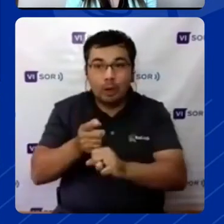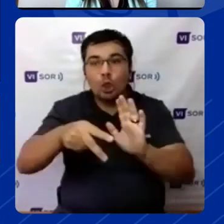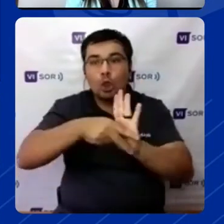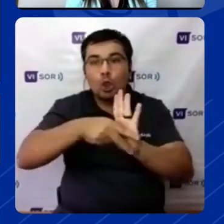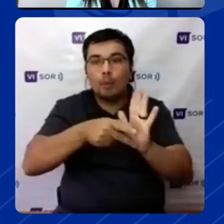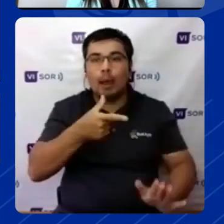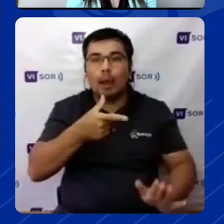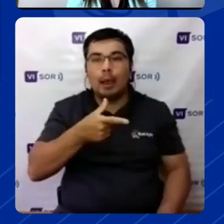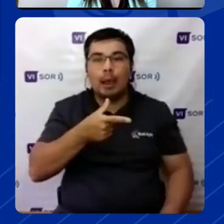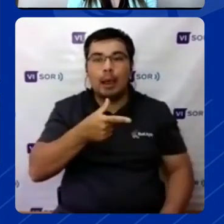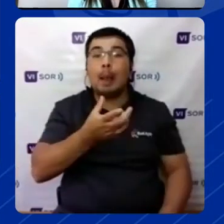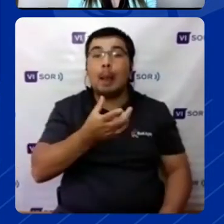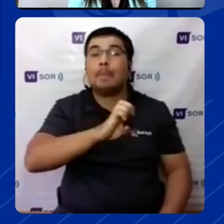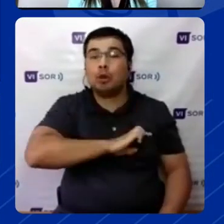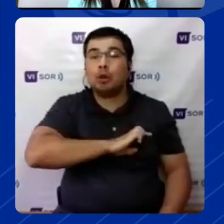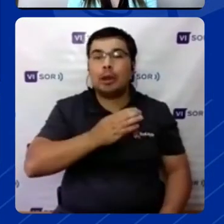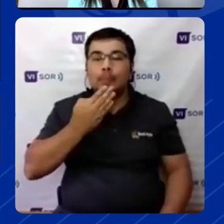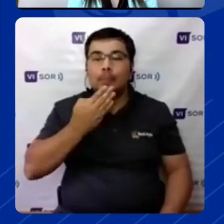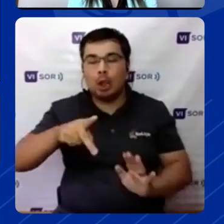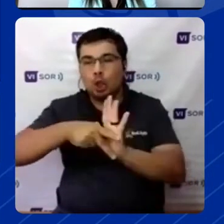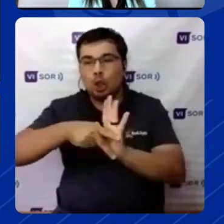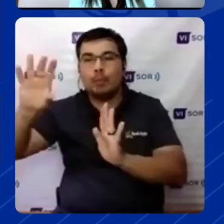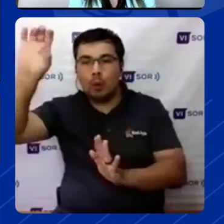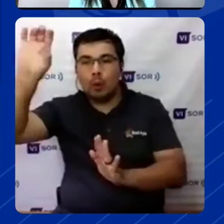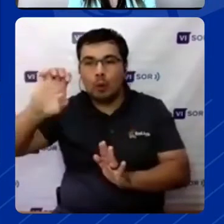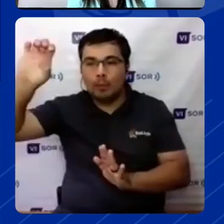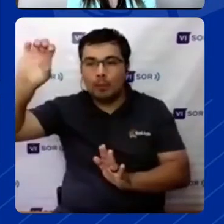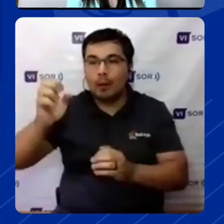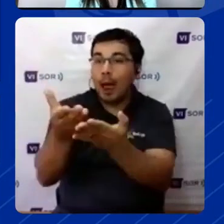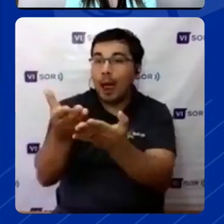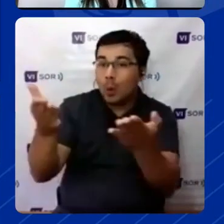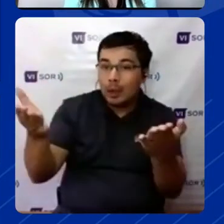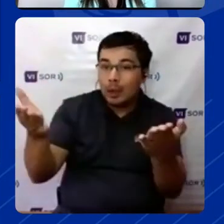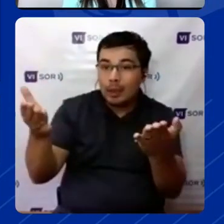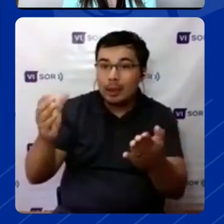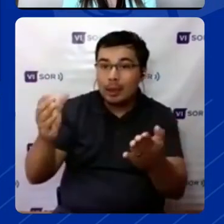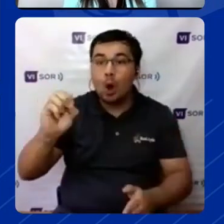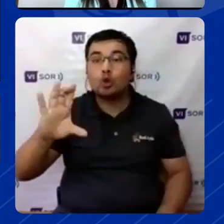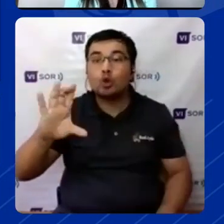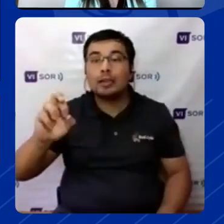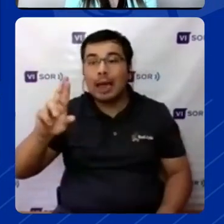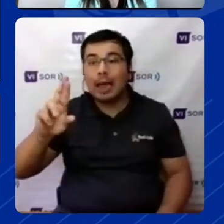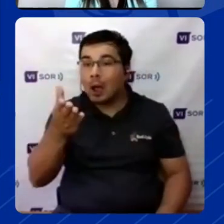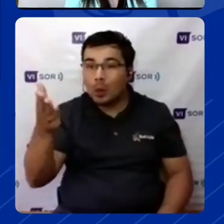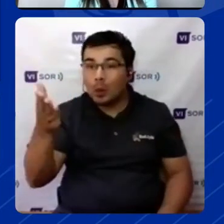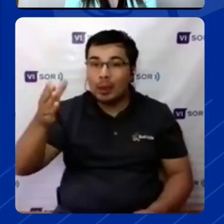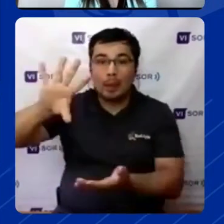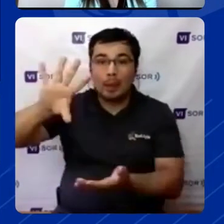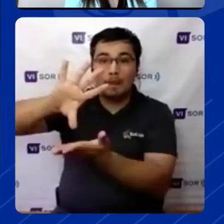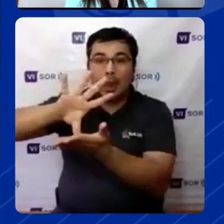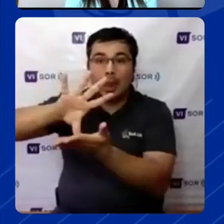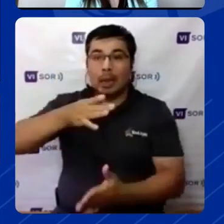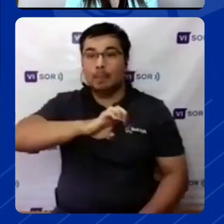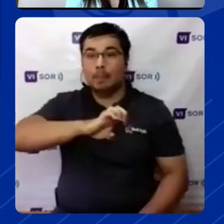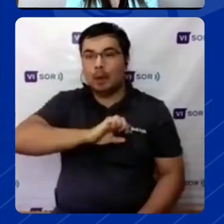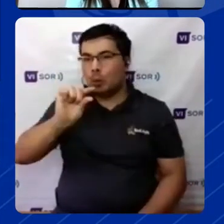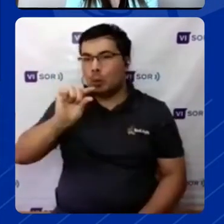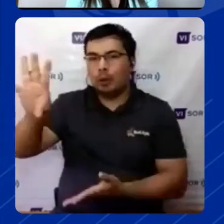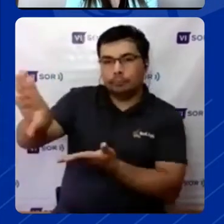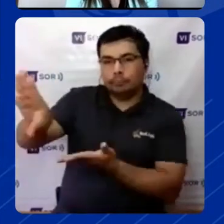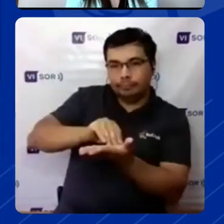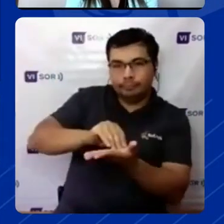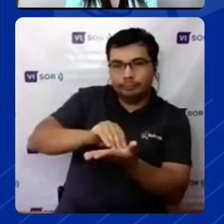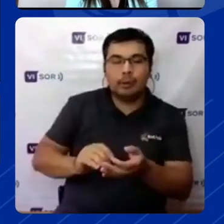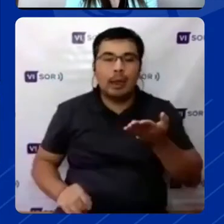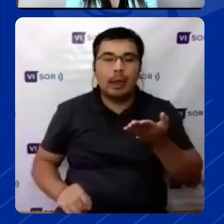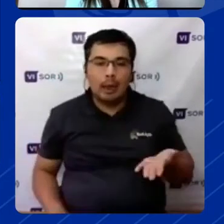poco le seguimos los pasos a ustedes, Oscar. Y el equipo de adaptación genera o adapta un